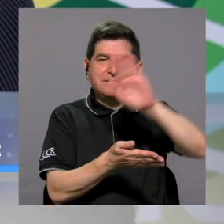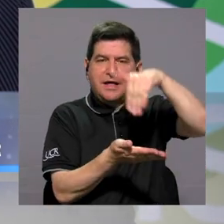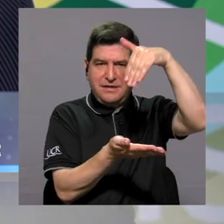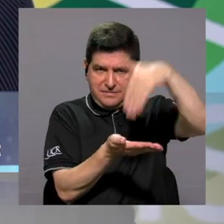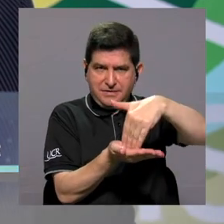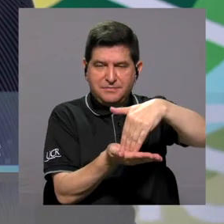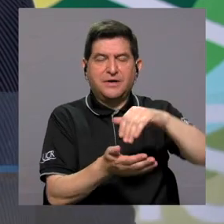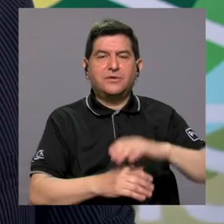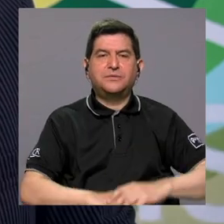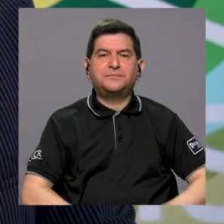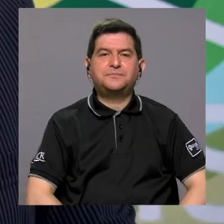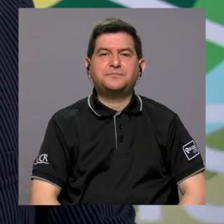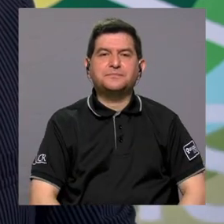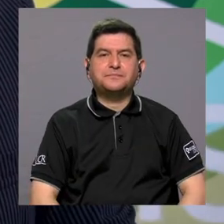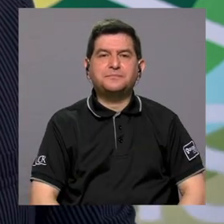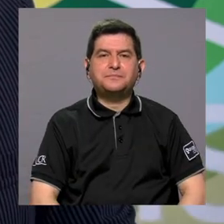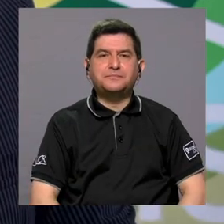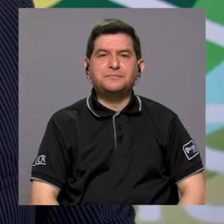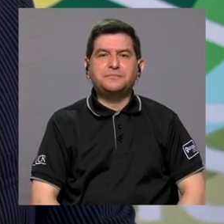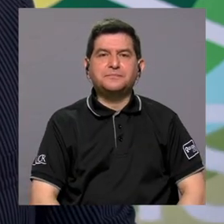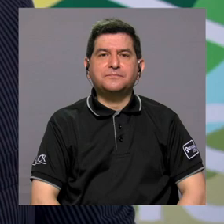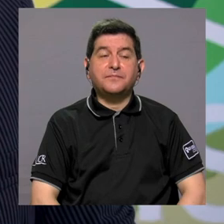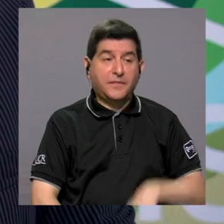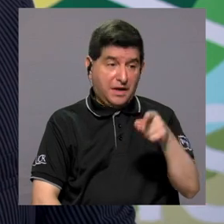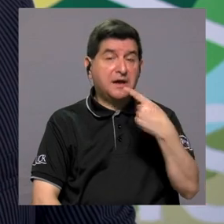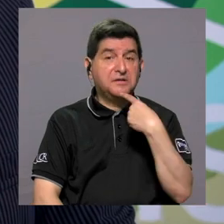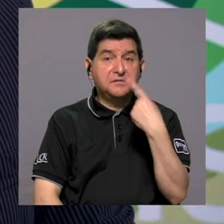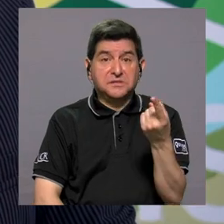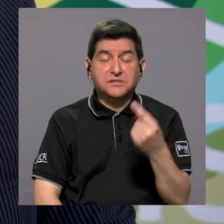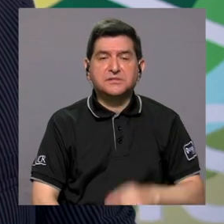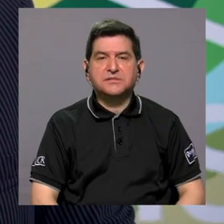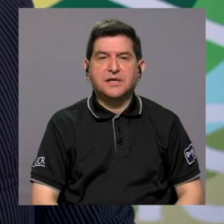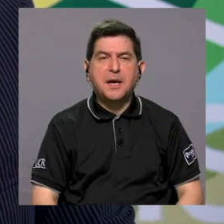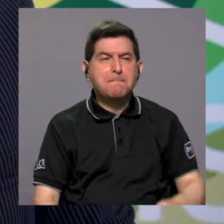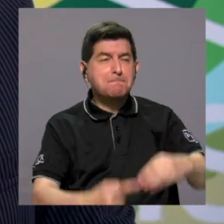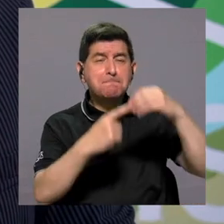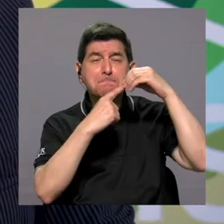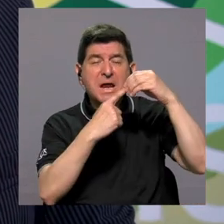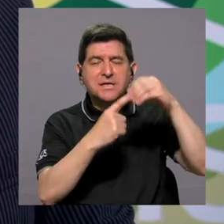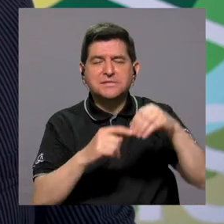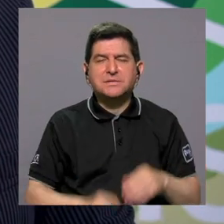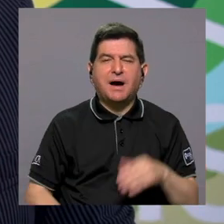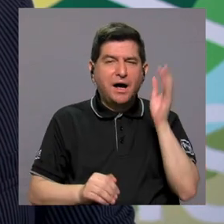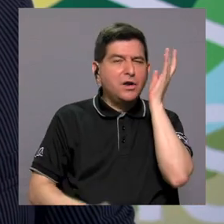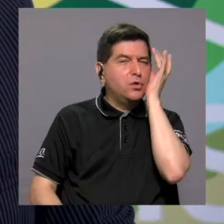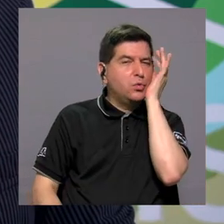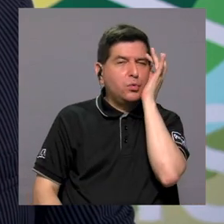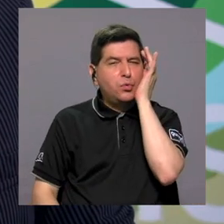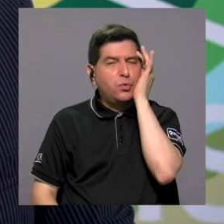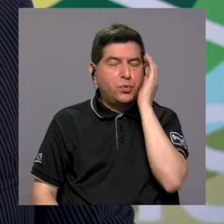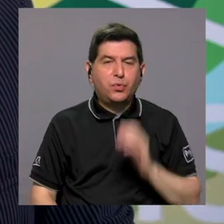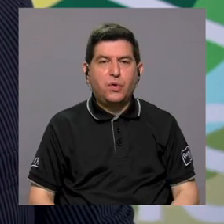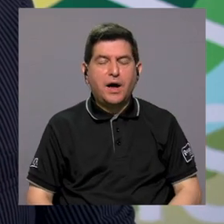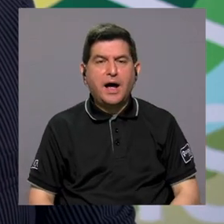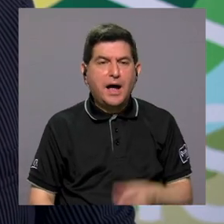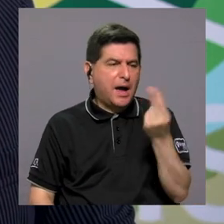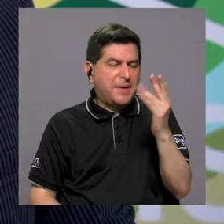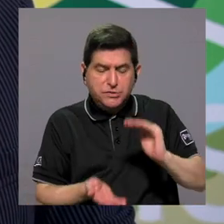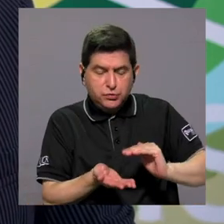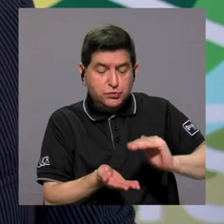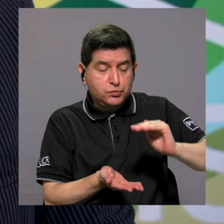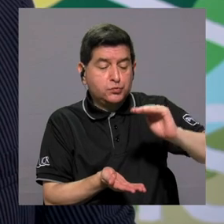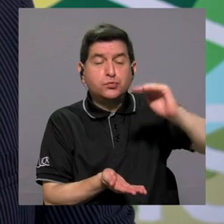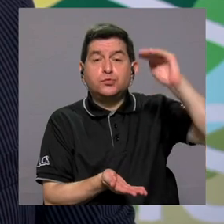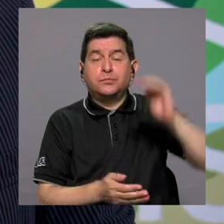central habla sobre que la principal preocupación es la inflación